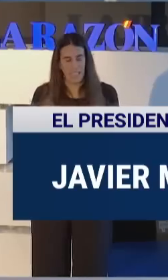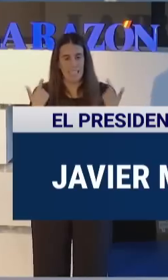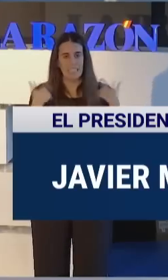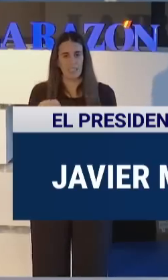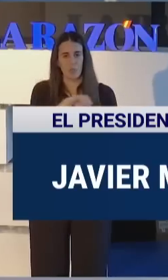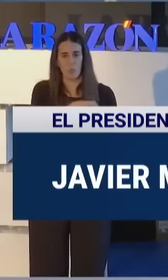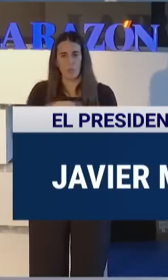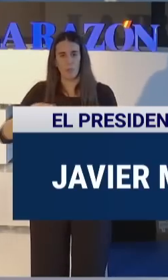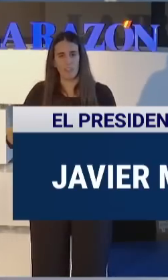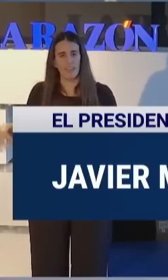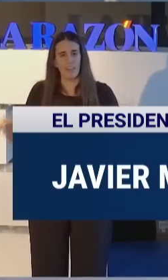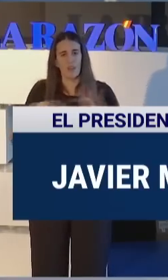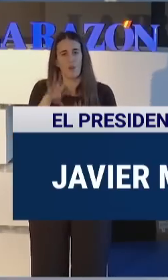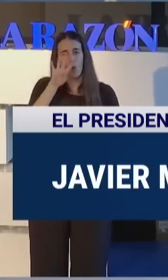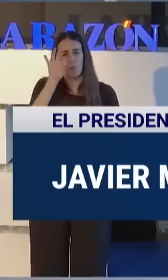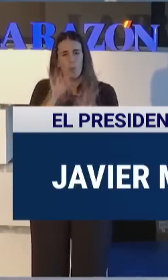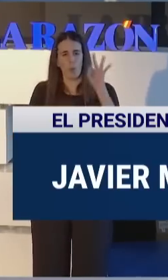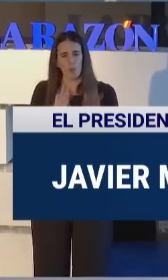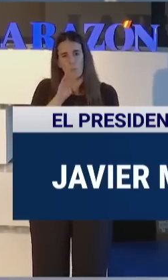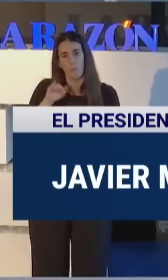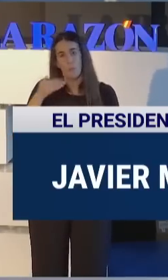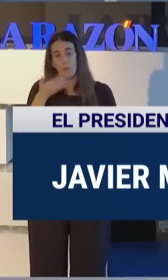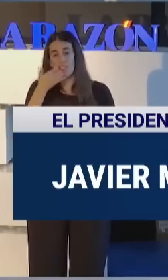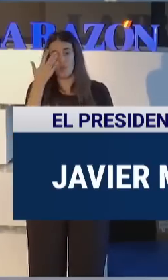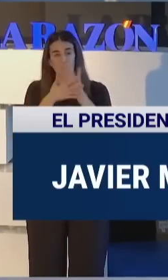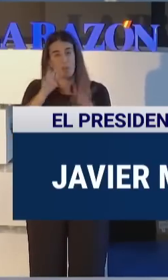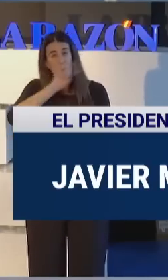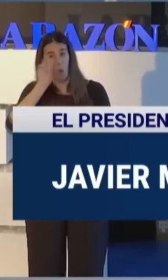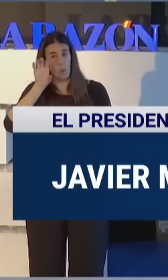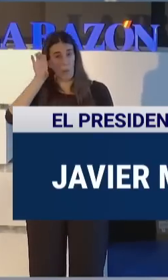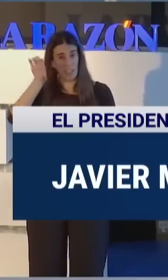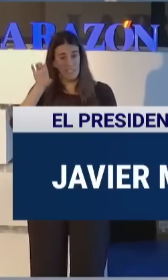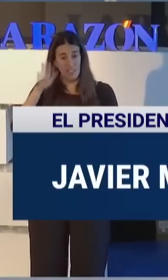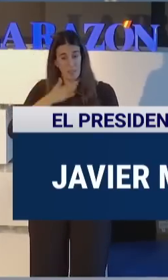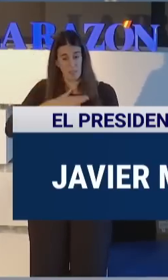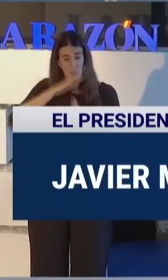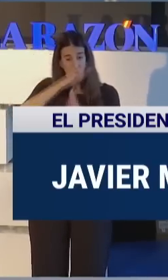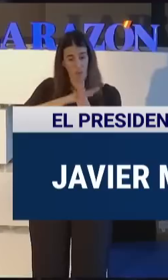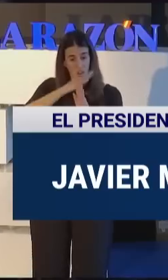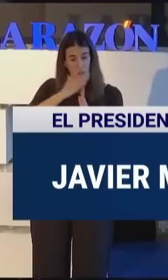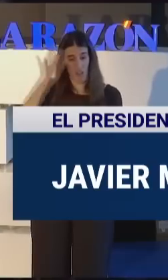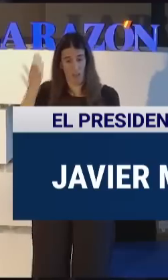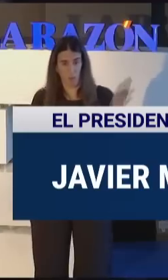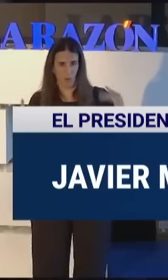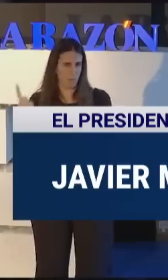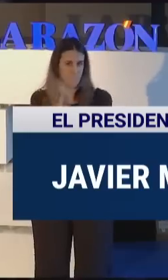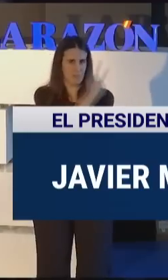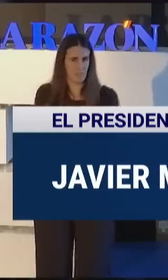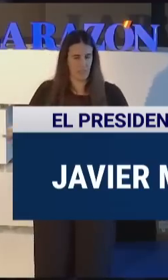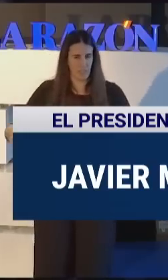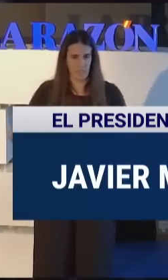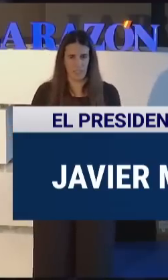es 4 puntos del PBI, cuando cualquier país con niveles 60, mediocres... 70, sí. A familias y empresas